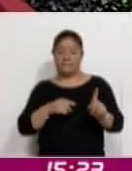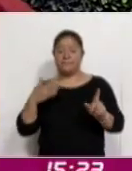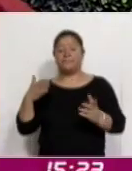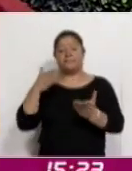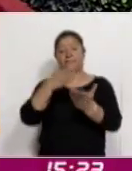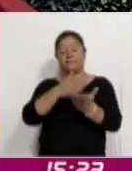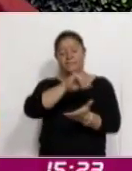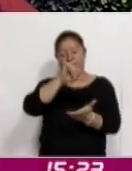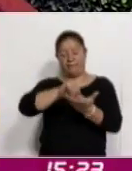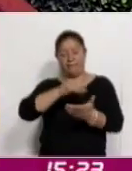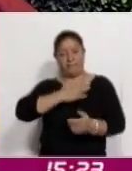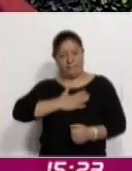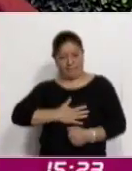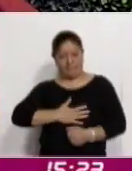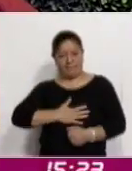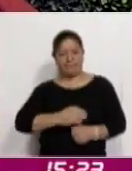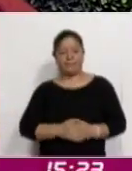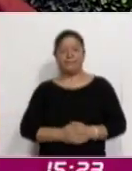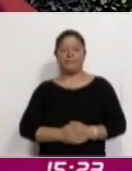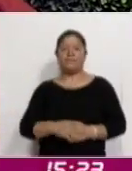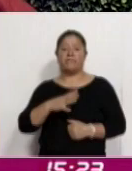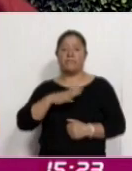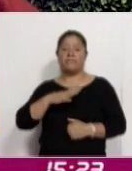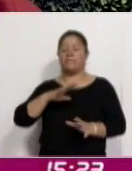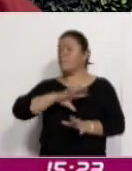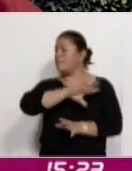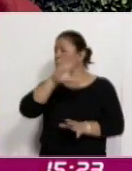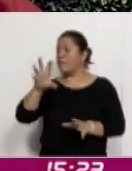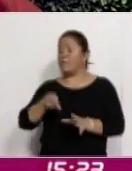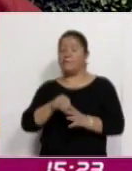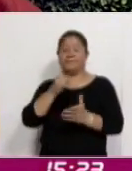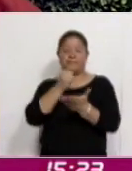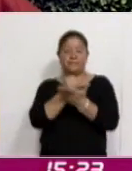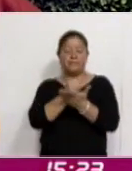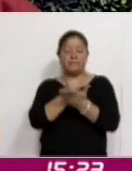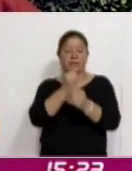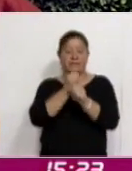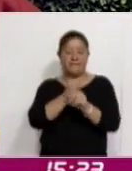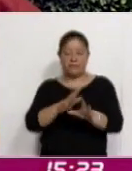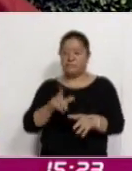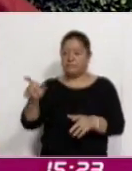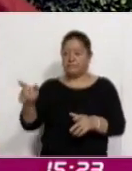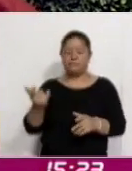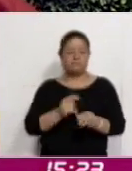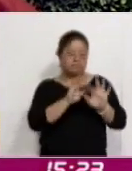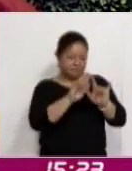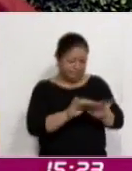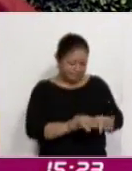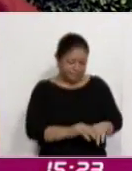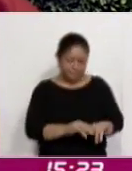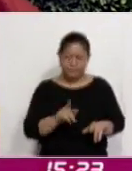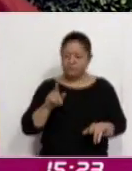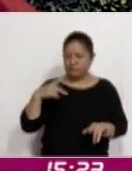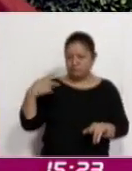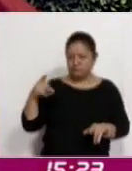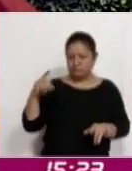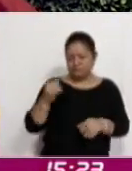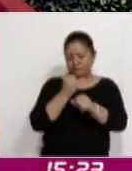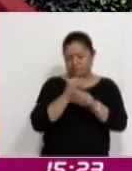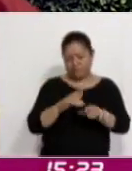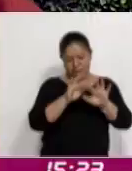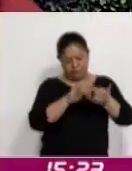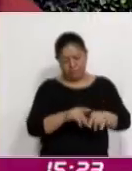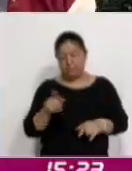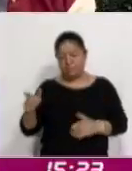las Mujeres, registra toda su información y después pasa a las diferentes áreas del Centro de Justicia. Entonces pasa a